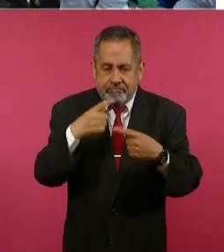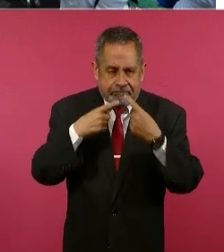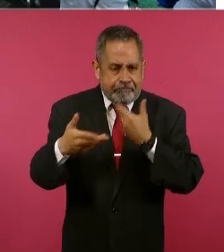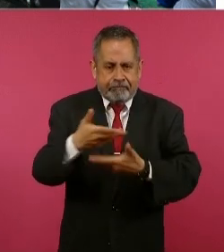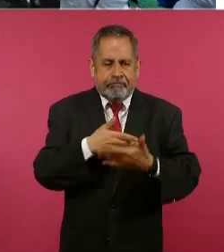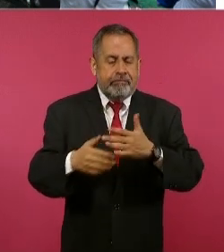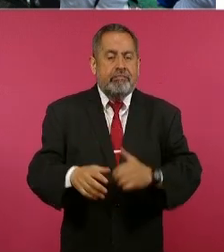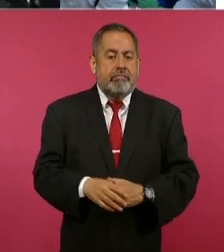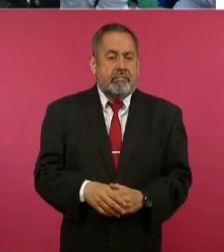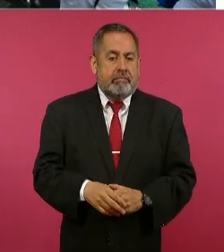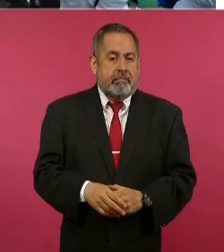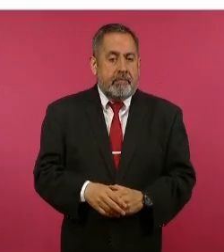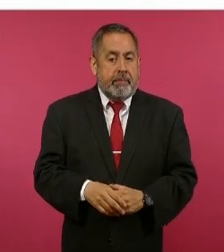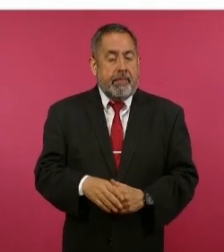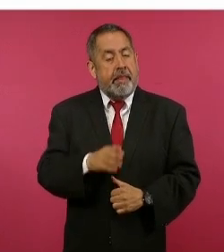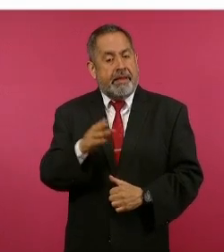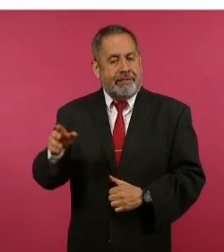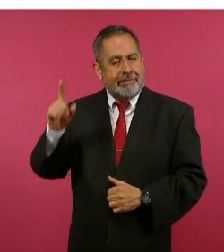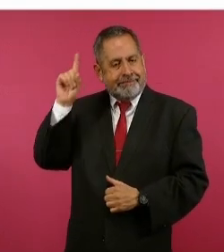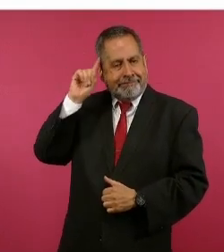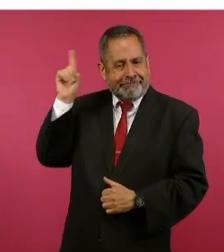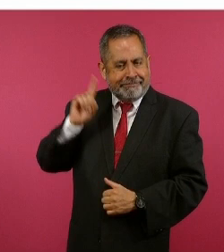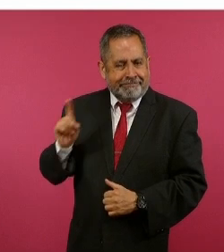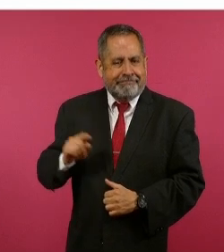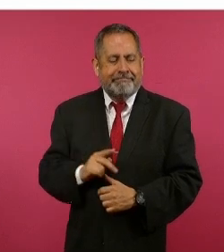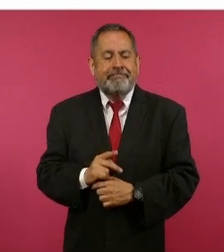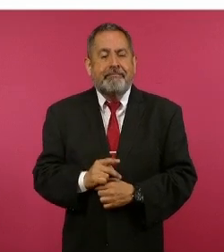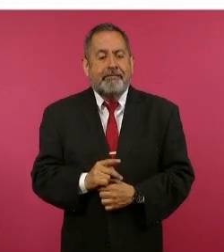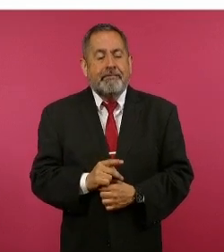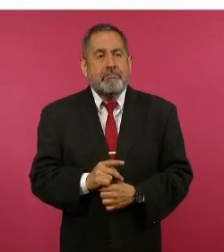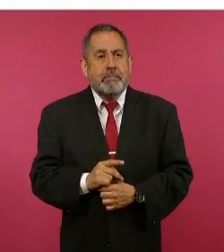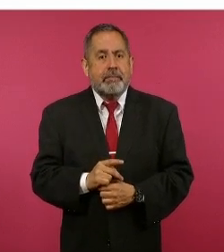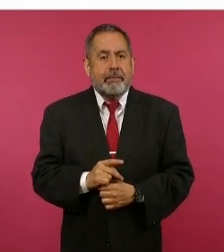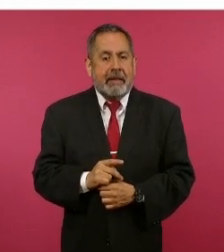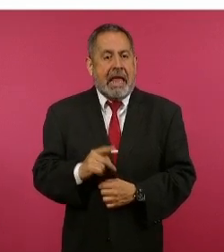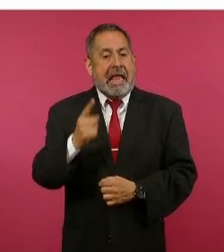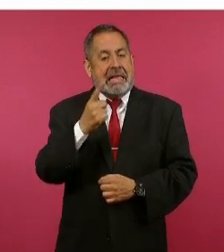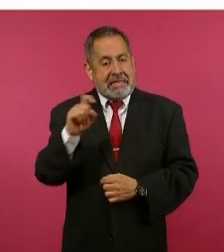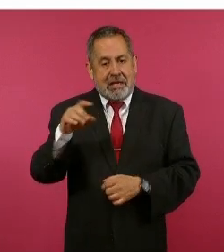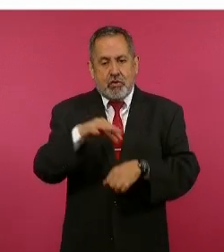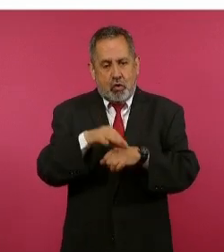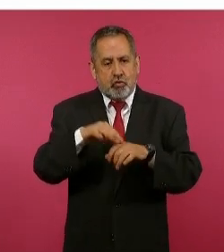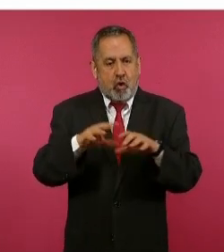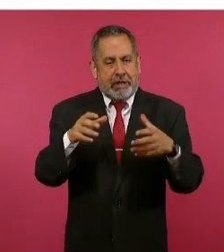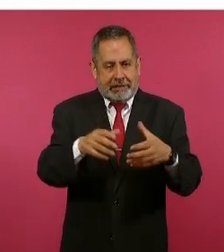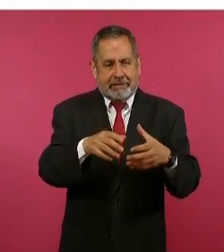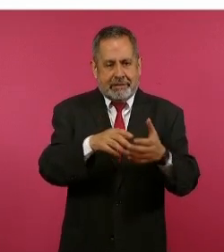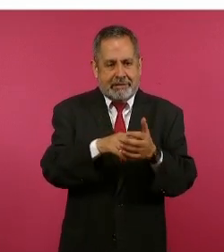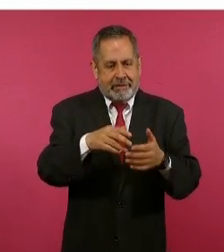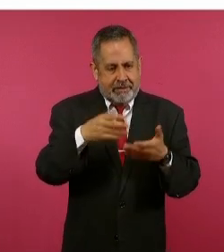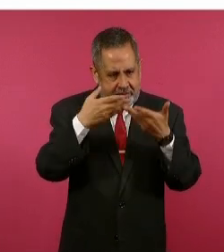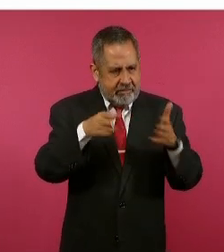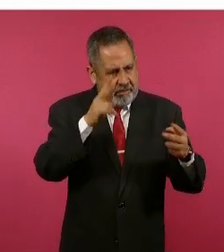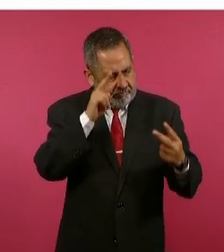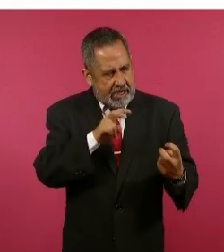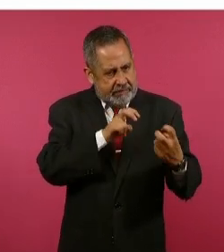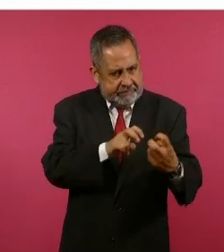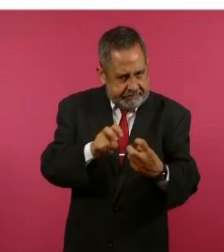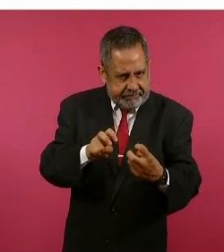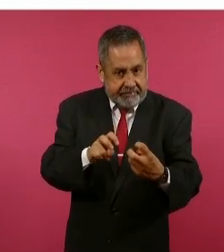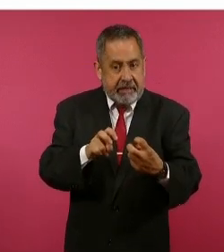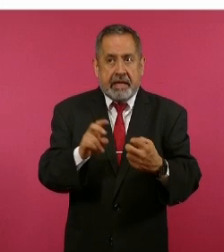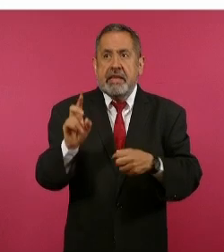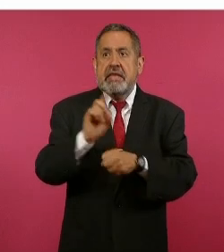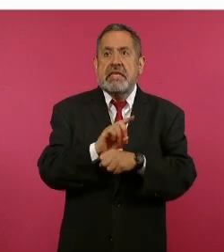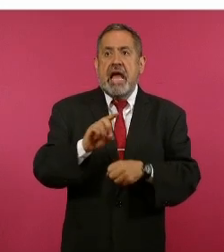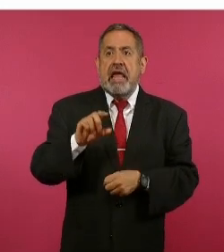siguiente, tenemos aquí en Zacatecas 100 médicas y médicos generales para 62 centros de salud y a partir del